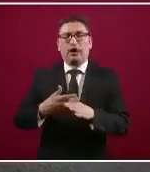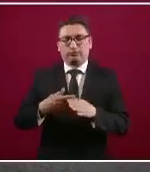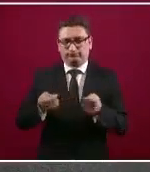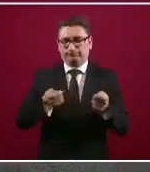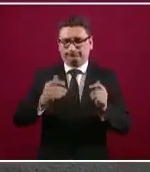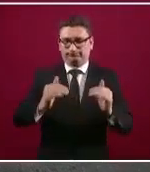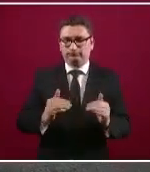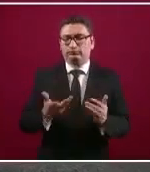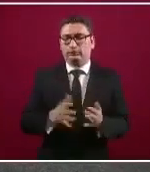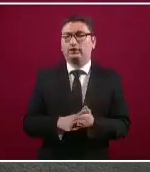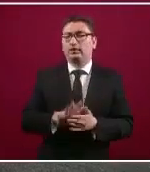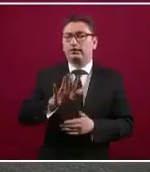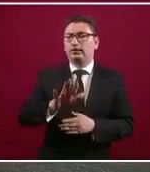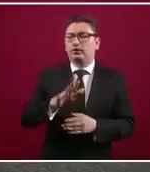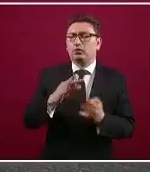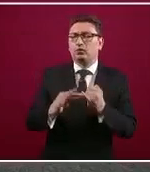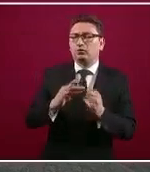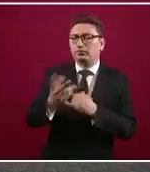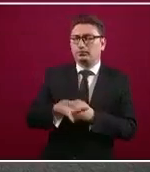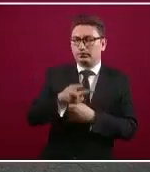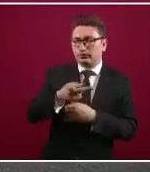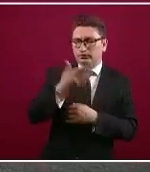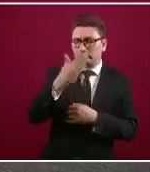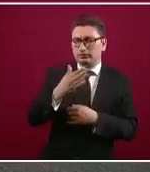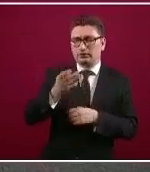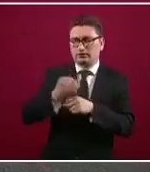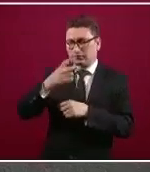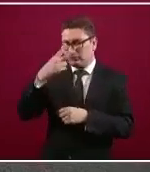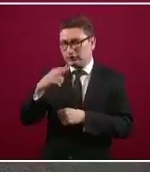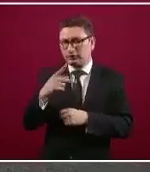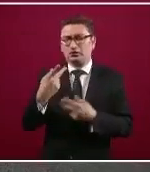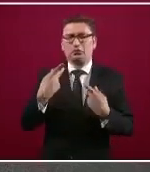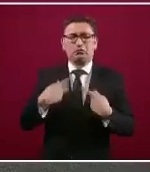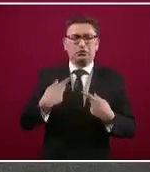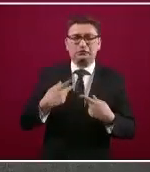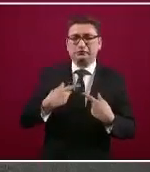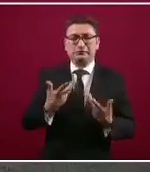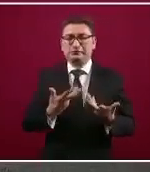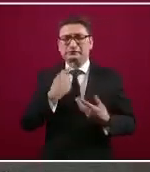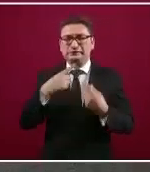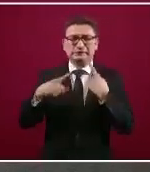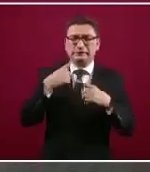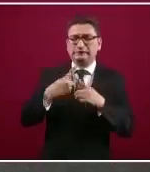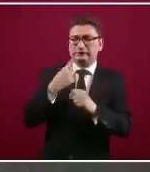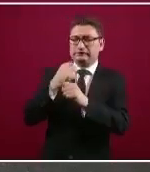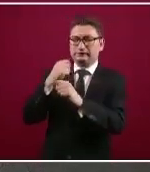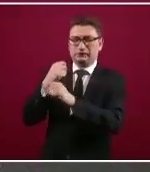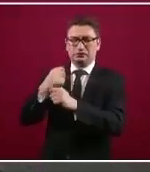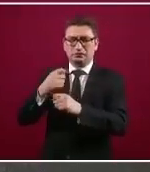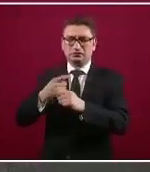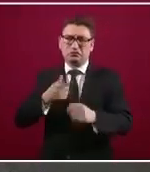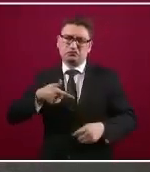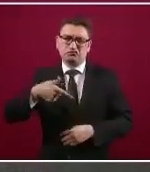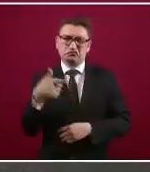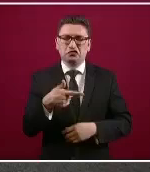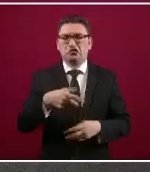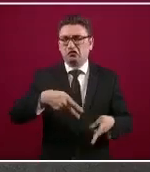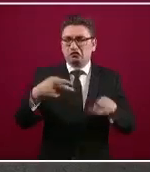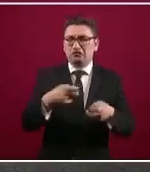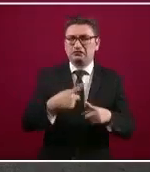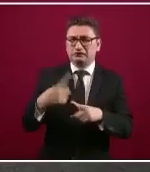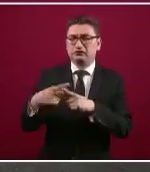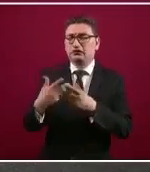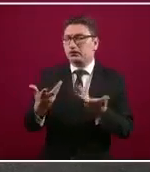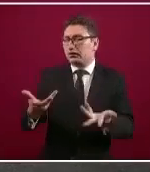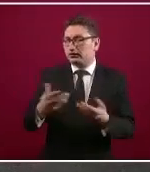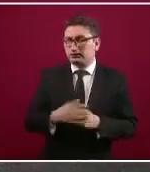que le comento en el Estado de México, que es el robo a transporte público que aqueja mucho a los habitantes, ¿cabría la posibilidad